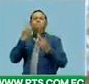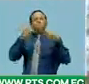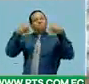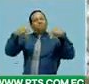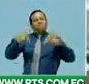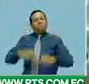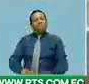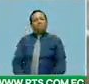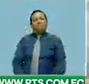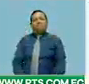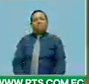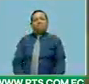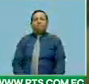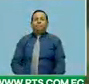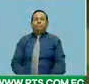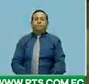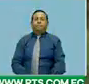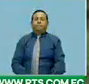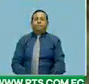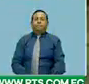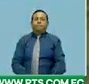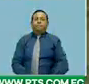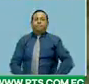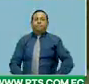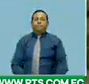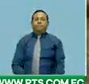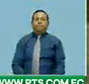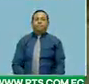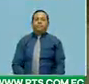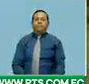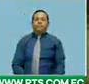guayacanes. Informó Carlos Julio Gurumendi.